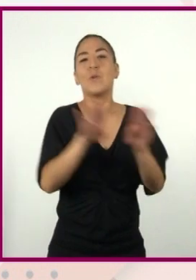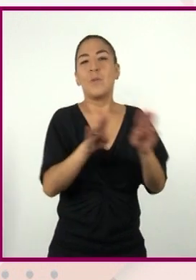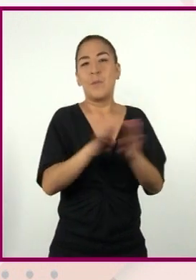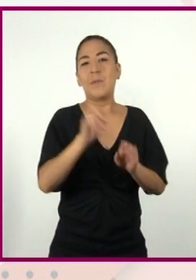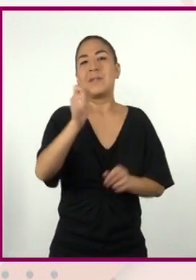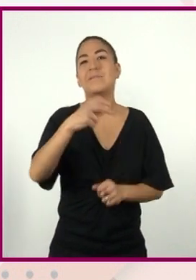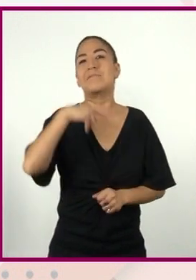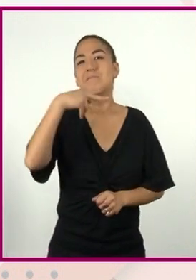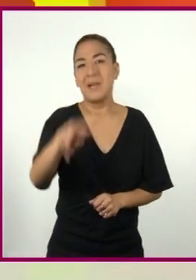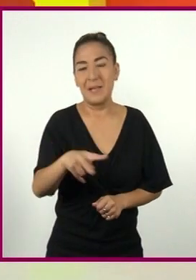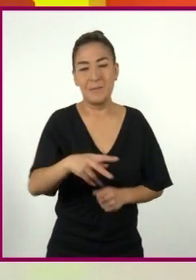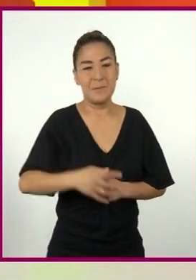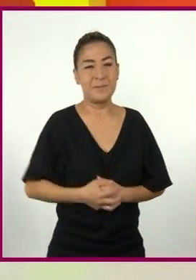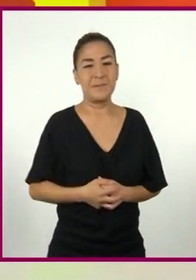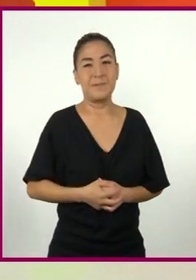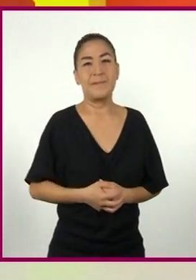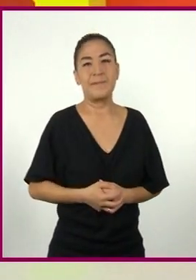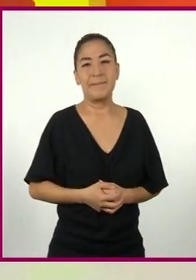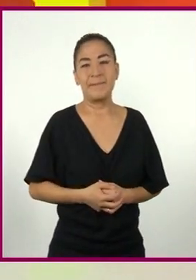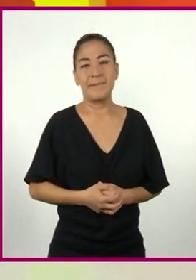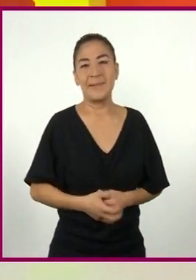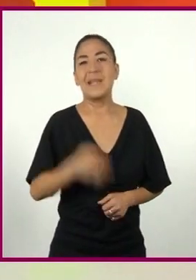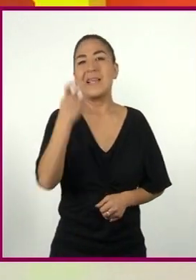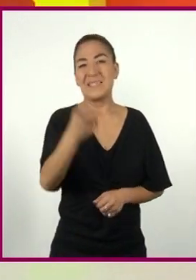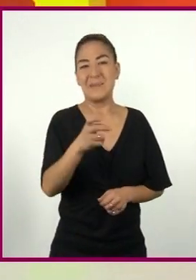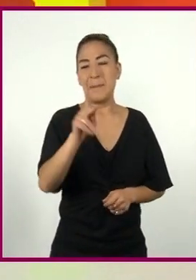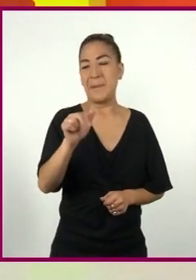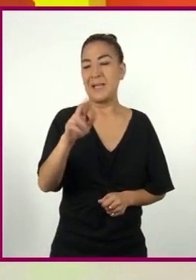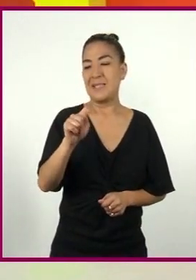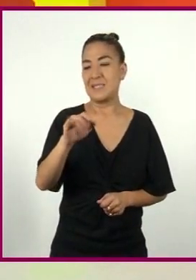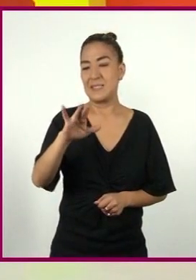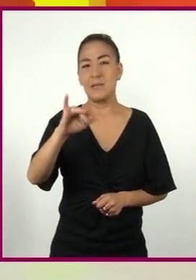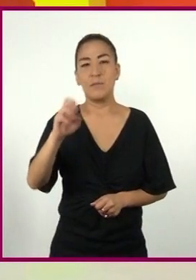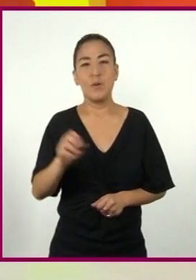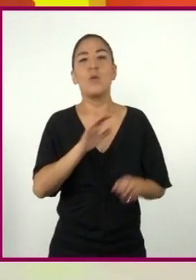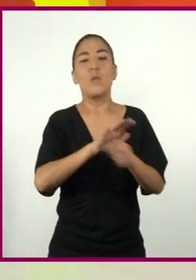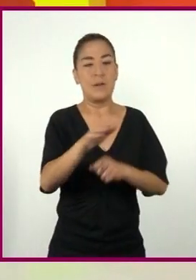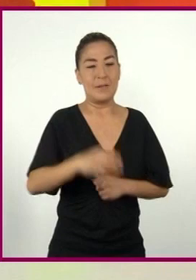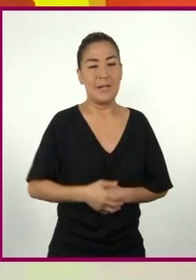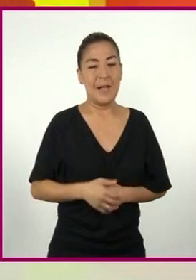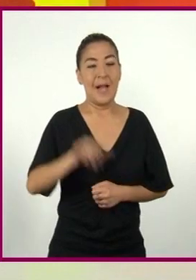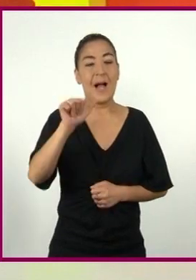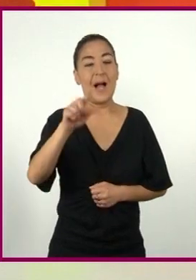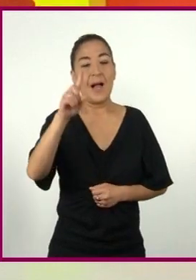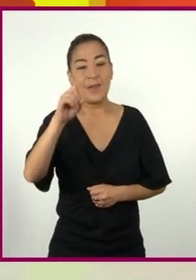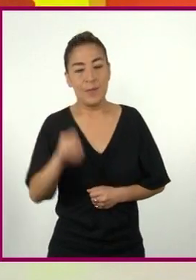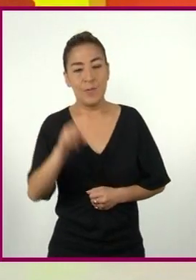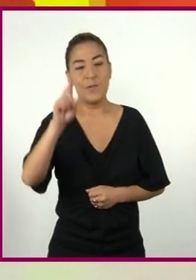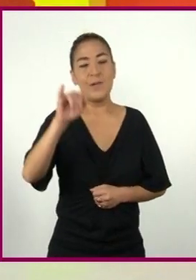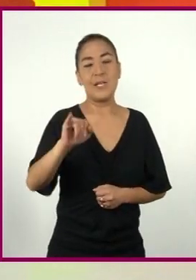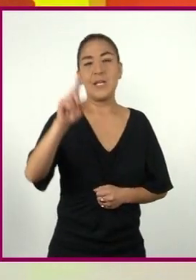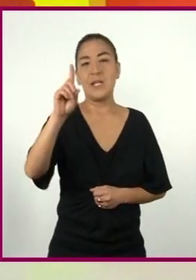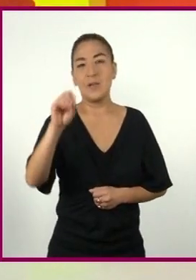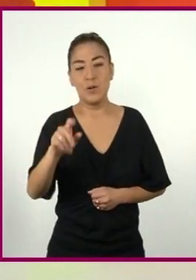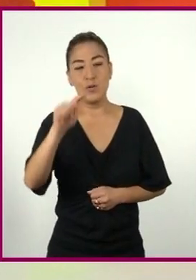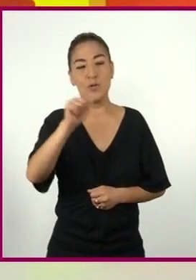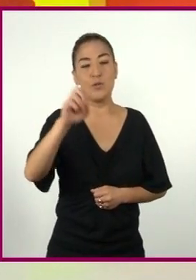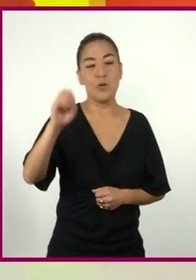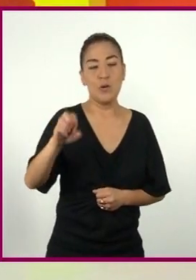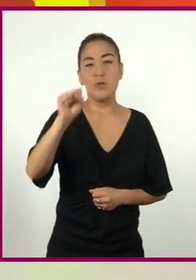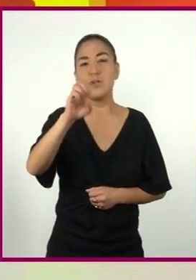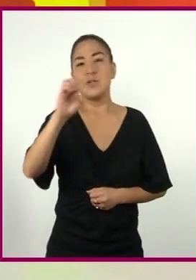del verbo. Las terminaciones del participio son ado, ido, to,